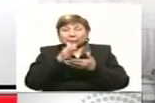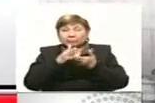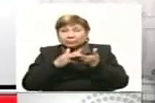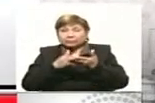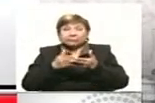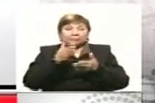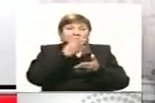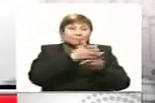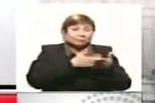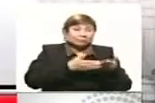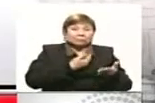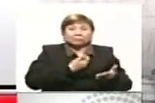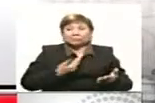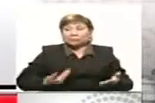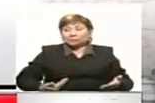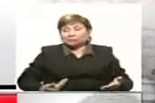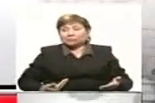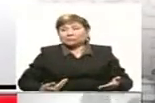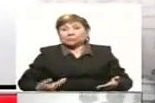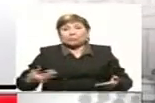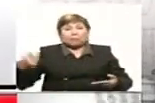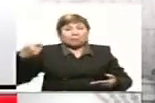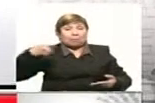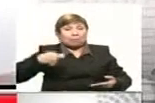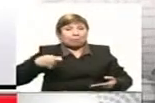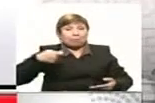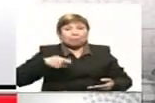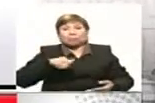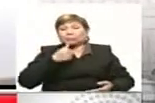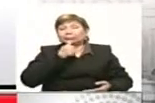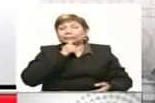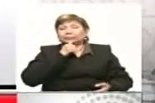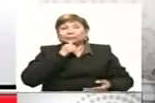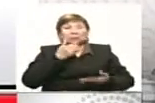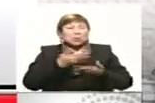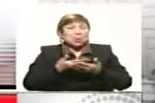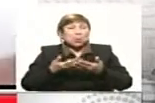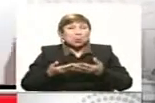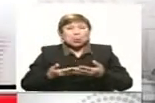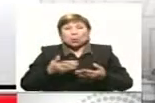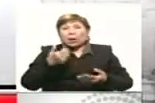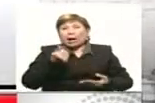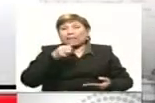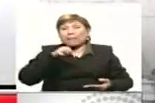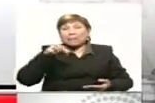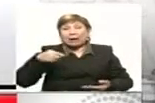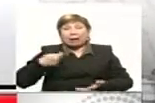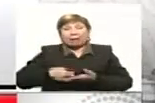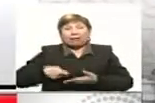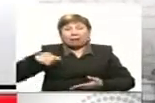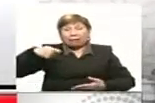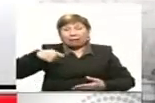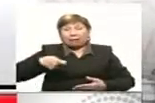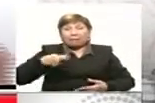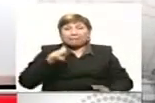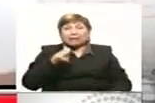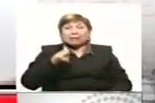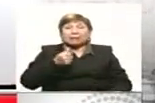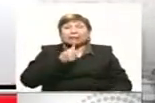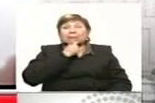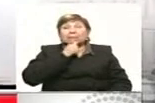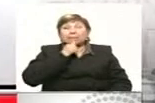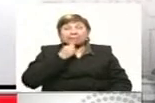pública, pero se hace a través de una empresa privada, ¿no? Si es una APP cofinanciada, ¿no? Parte del dinero privado, pero